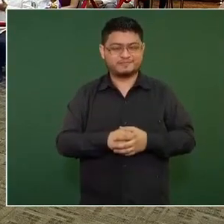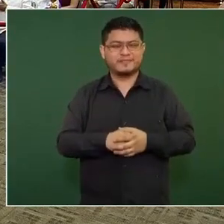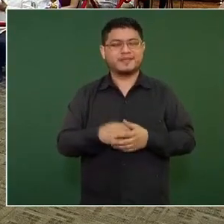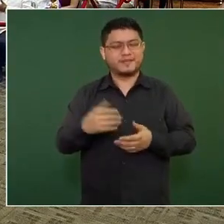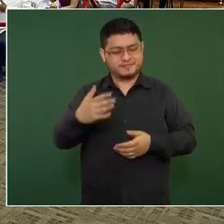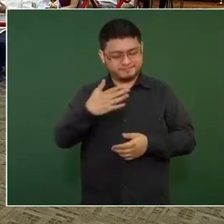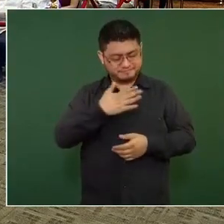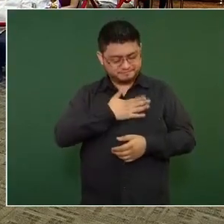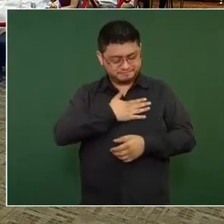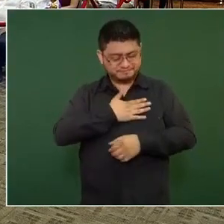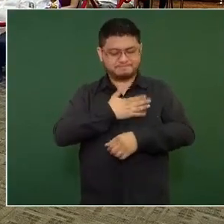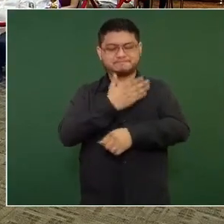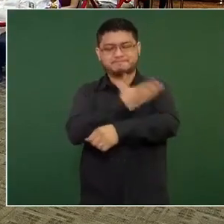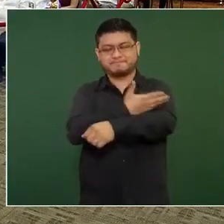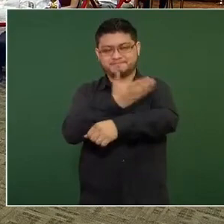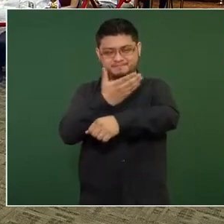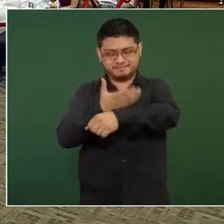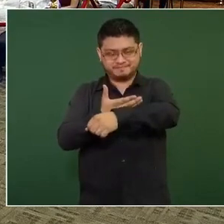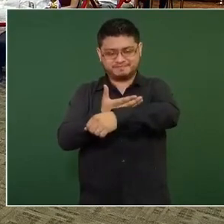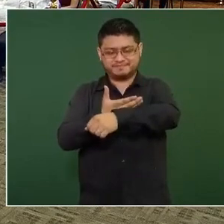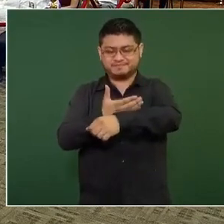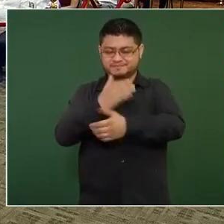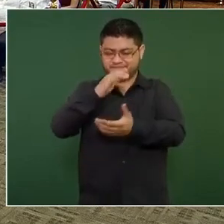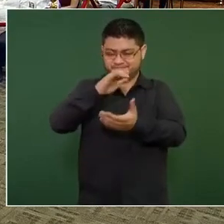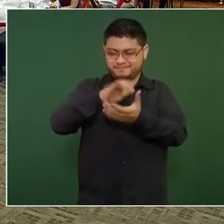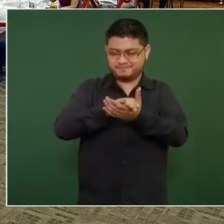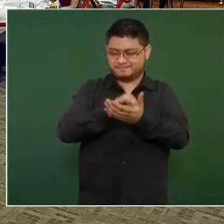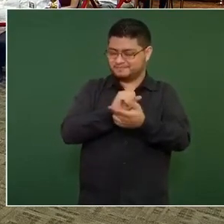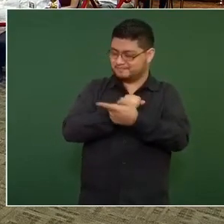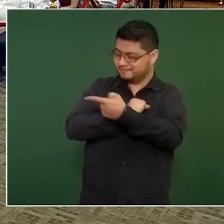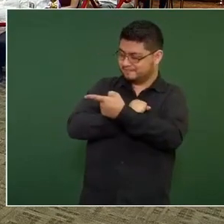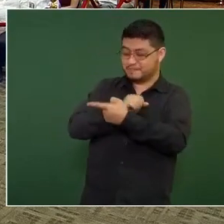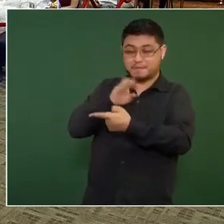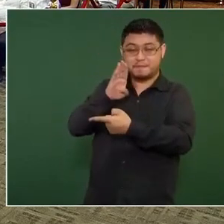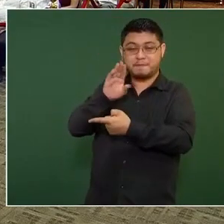a mi compañera y esposa Beatriz.